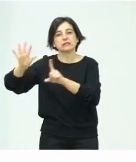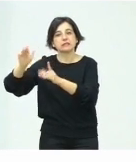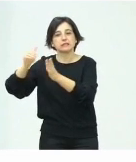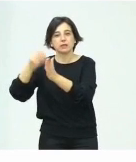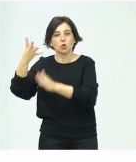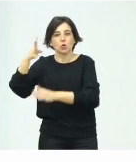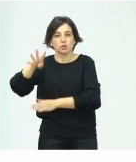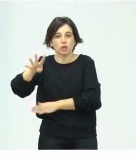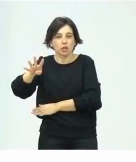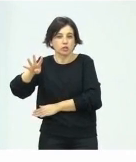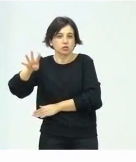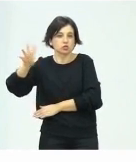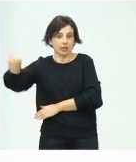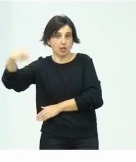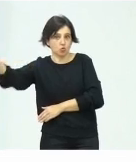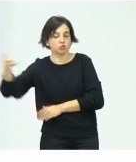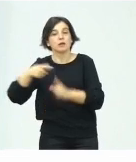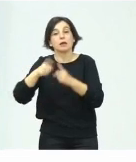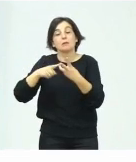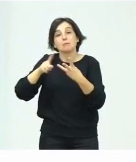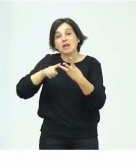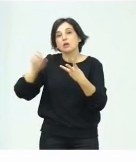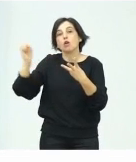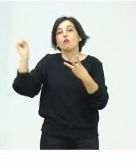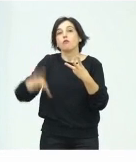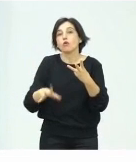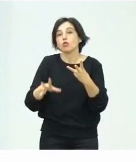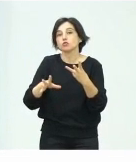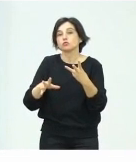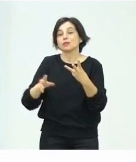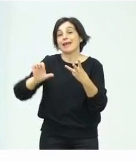14.066.543 euros. Y los Fondos Europeos y